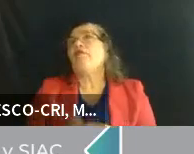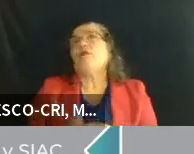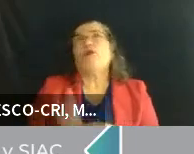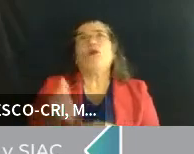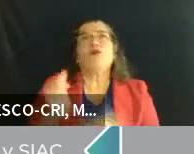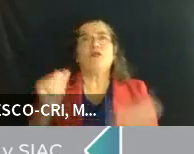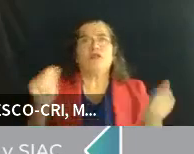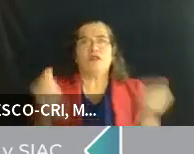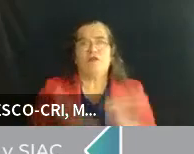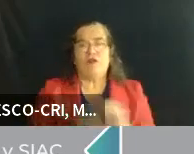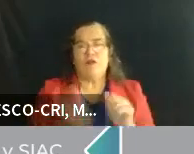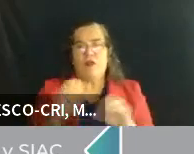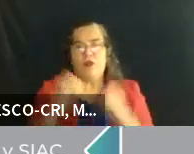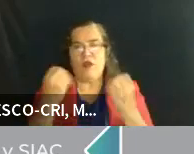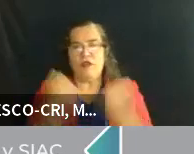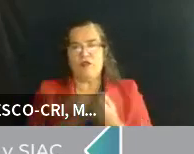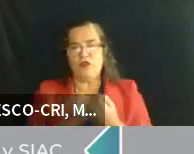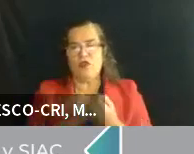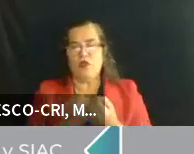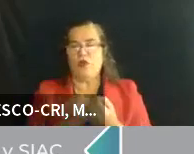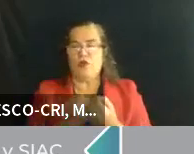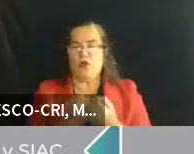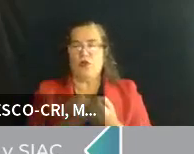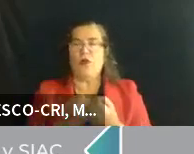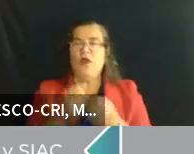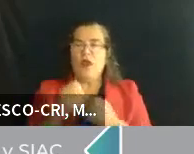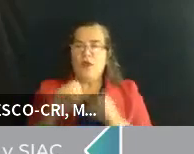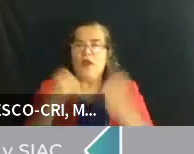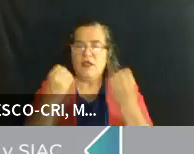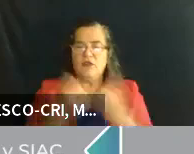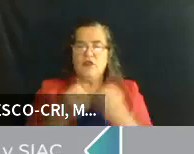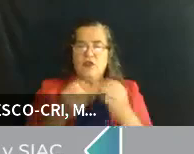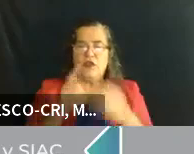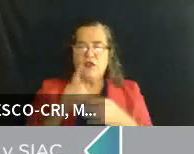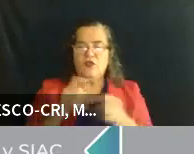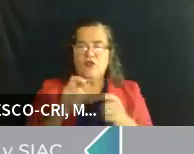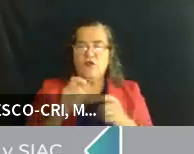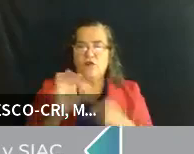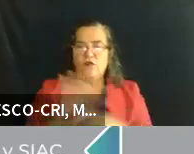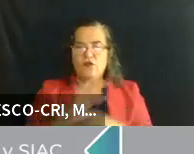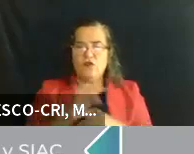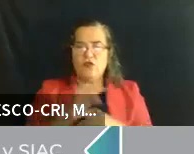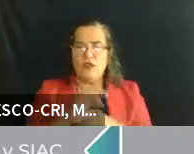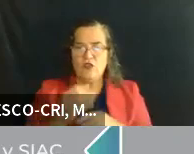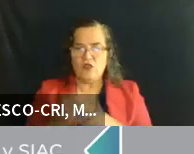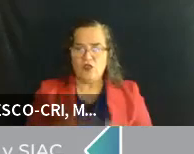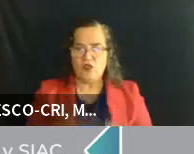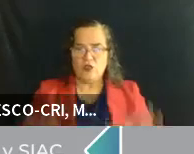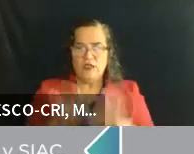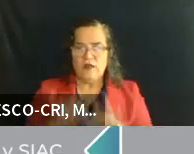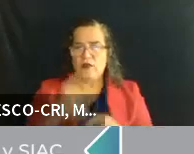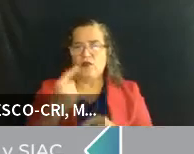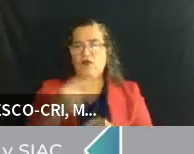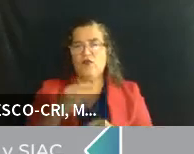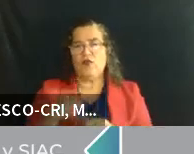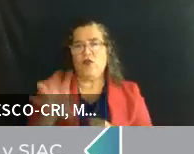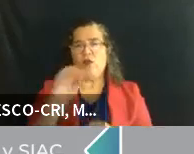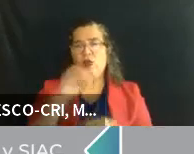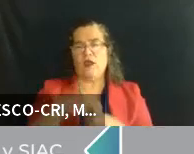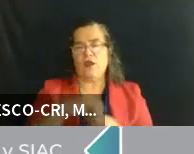transforma la organización en sus funciones sustantivas, incluyendo su gobernanza, no solamente la investigación, la docencia y la extensión, sino también su